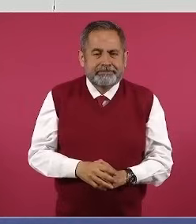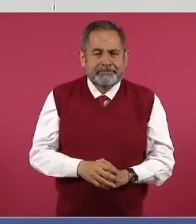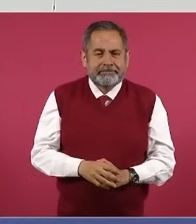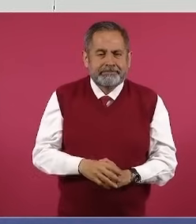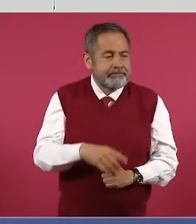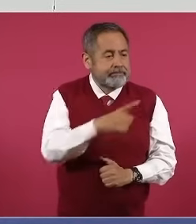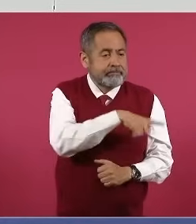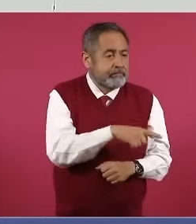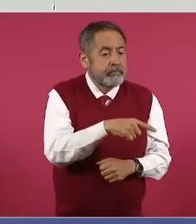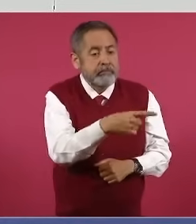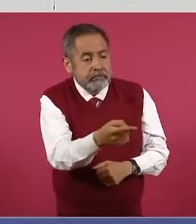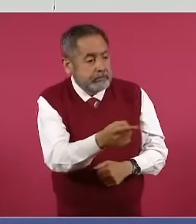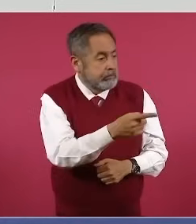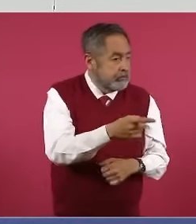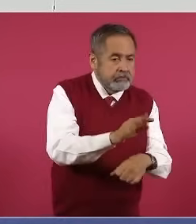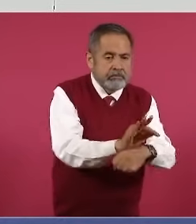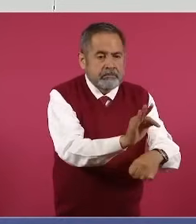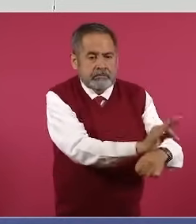Protegían